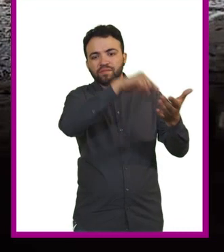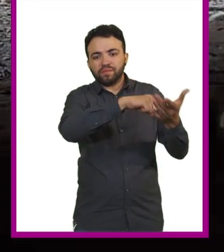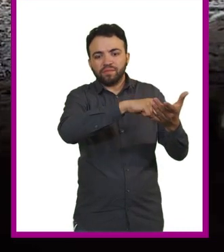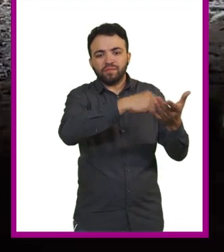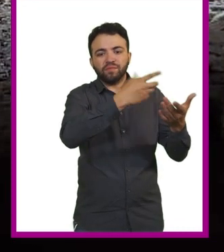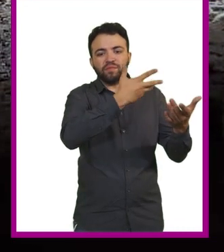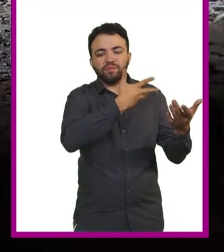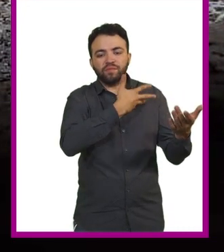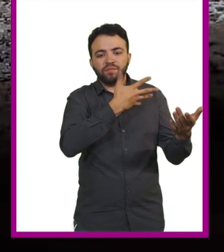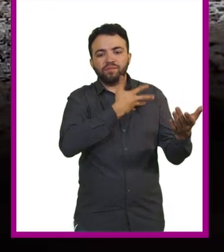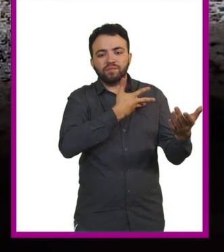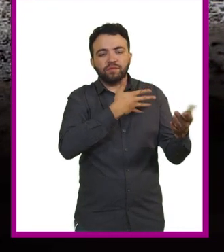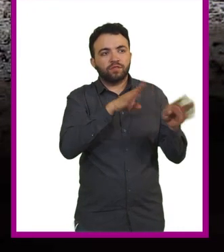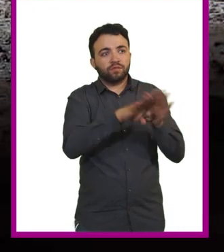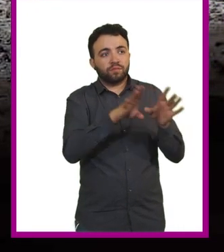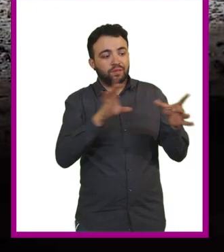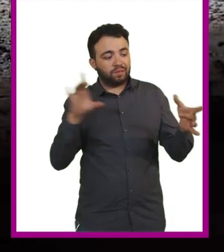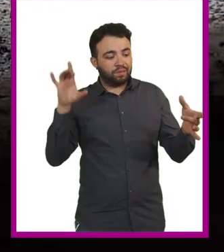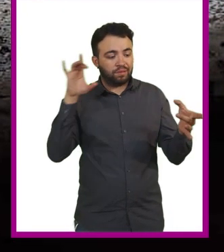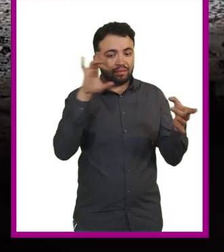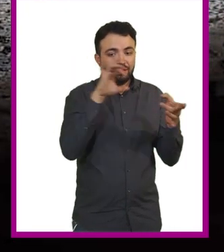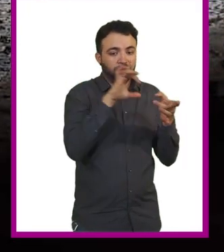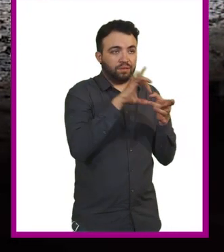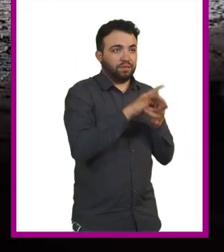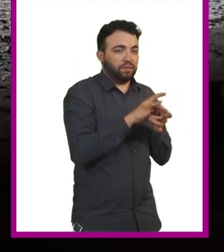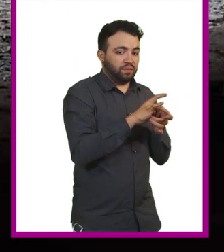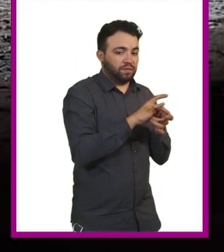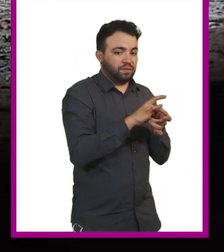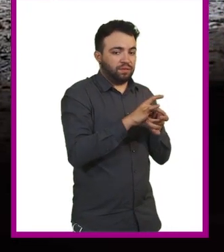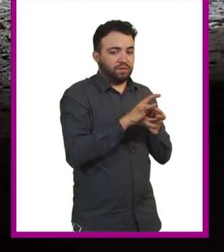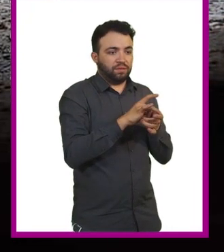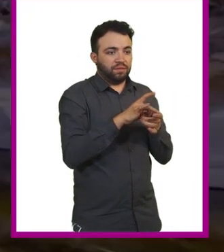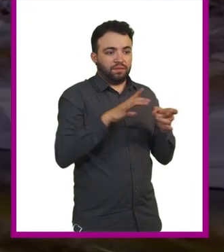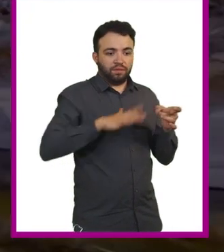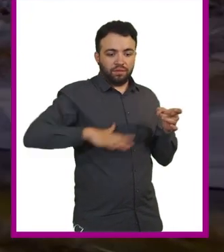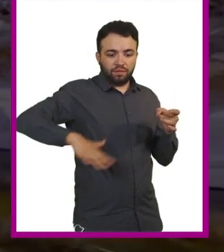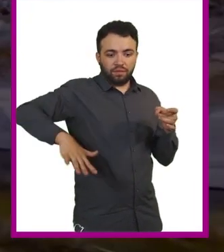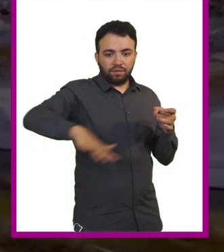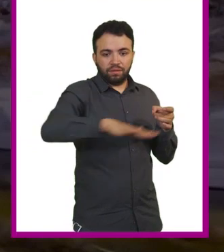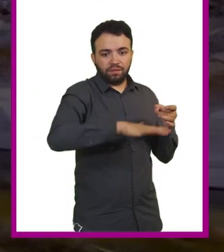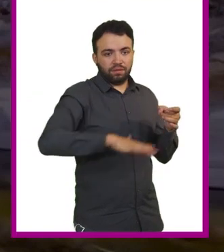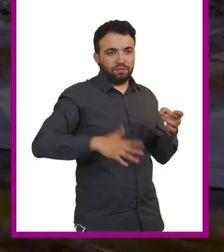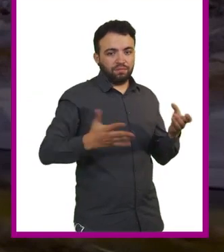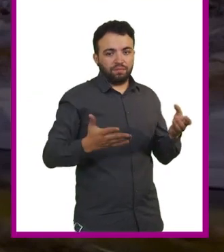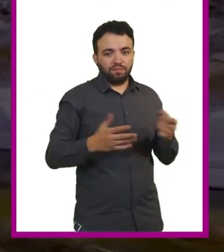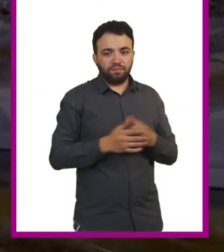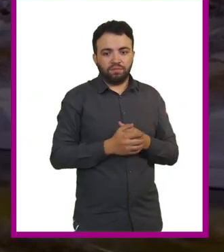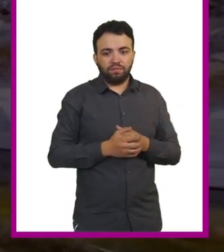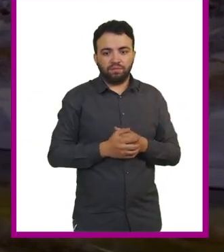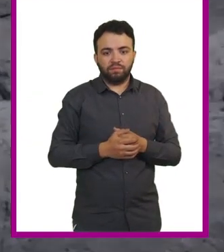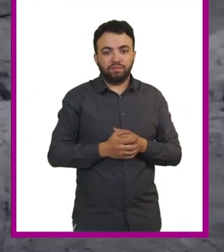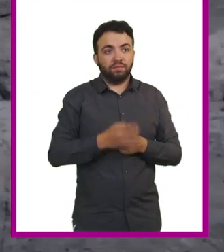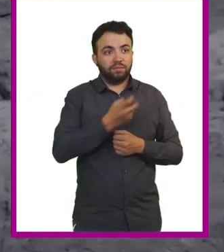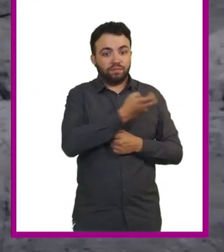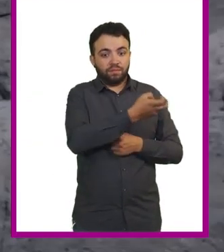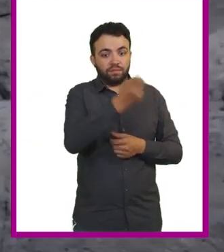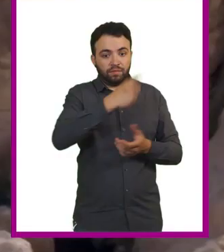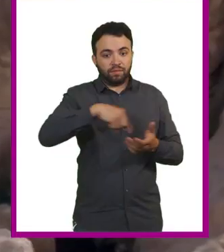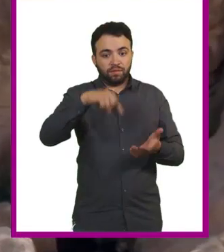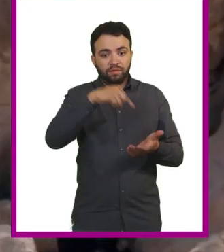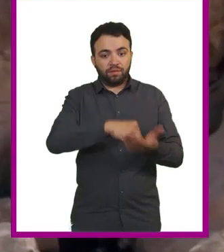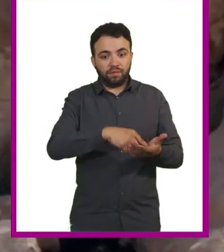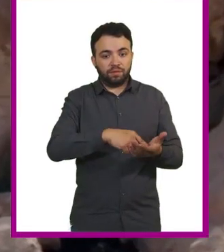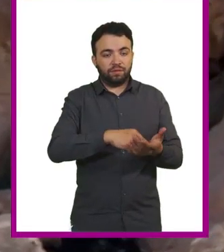estrechamente vinculados con su entorno natural. O sea, estos sitios, si daña lo natural,